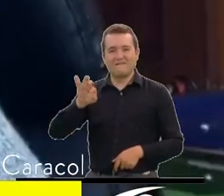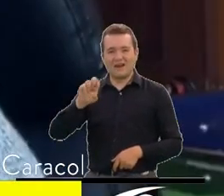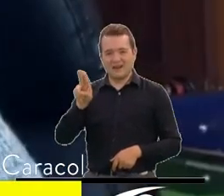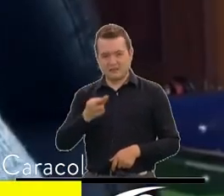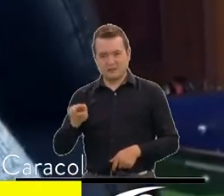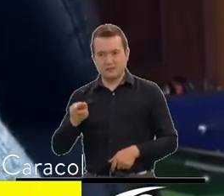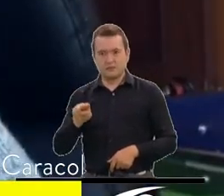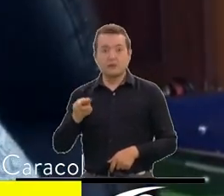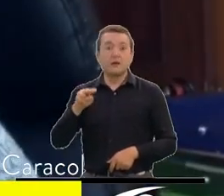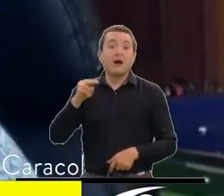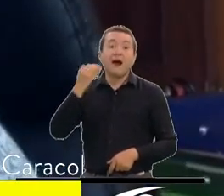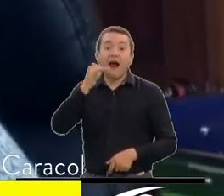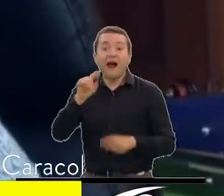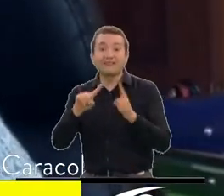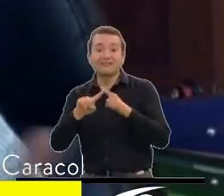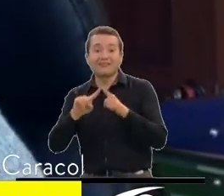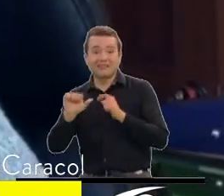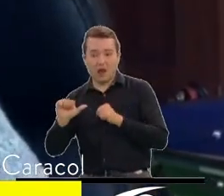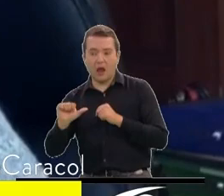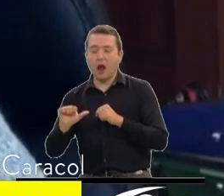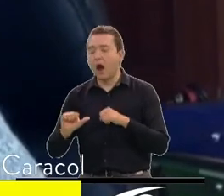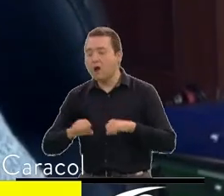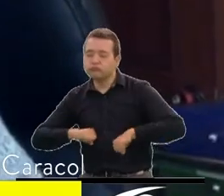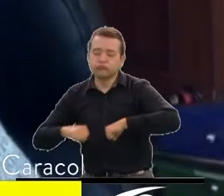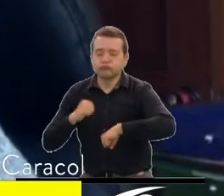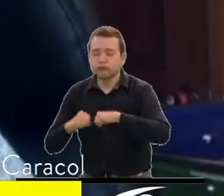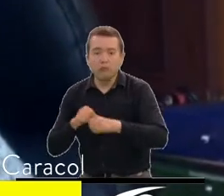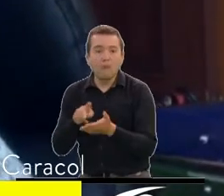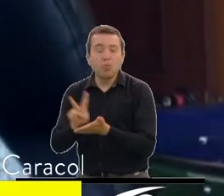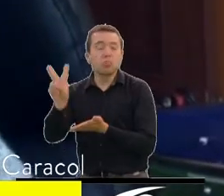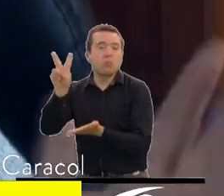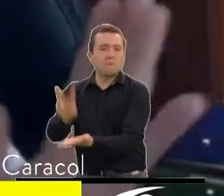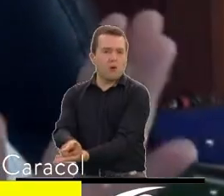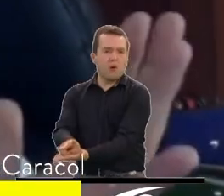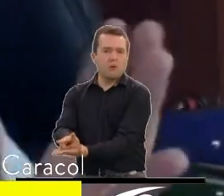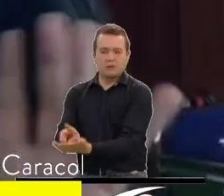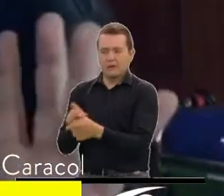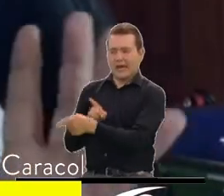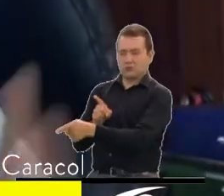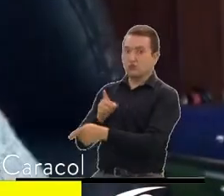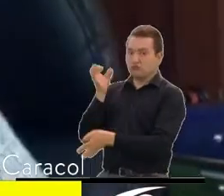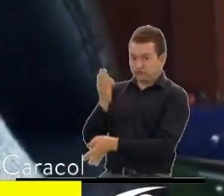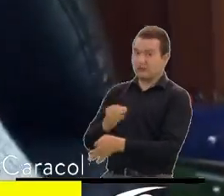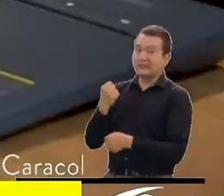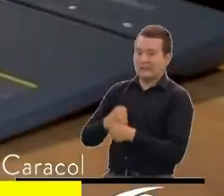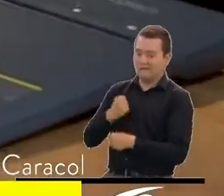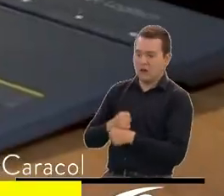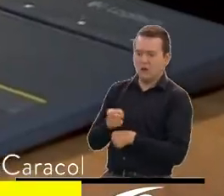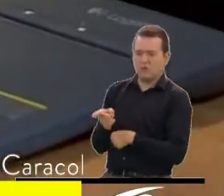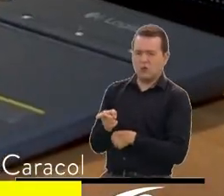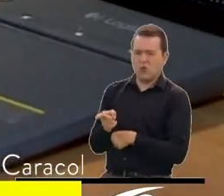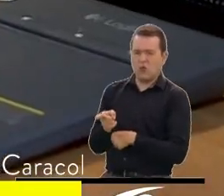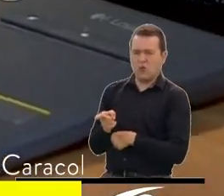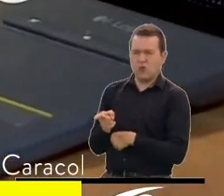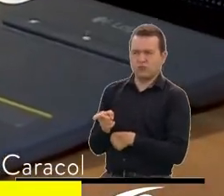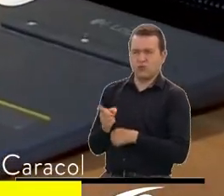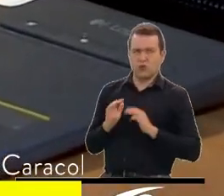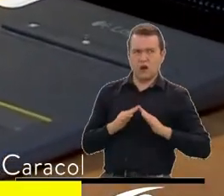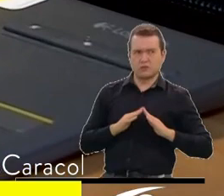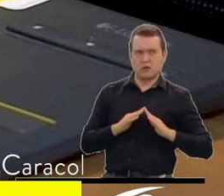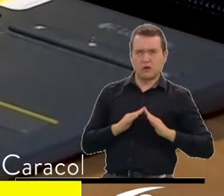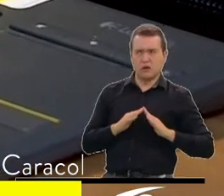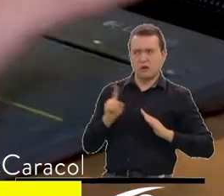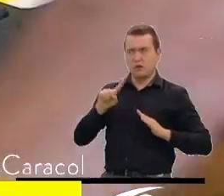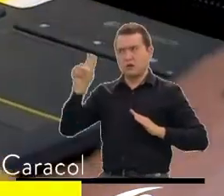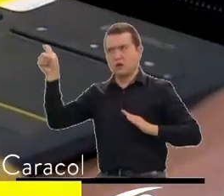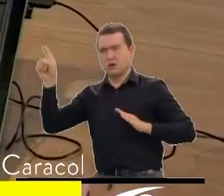esto es un accidente de trabajo? ¿Cómo se maneja este tipo de cosas? Esa fue como el gran interrogante. Para saber a dónde acudir en caso de